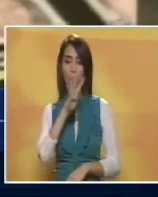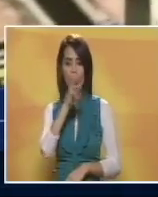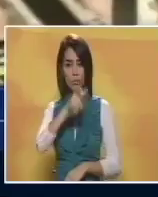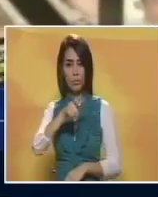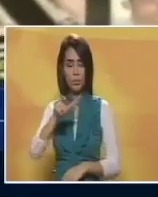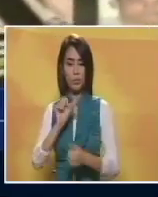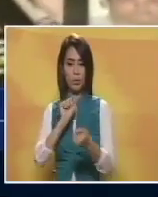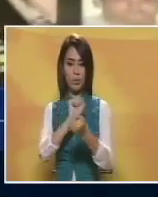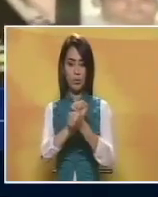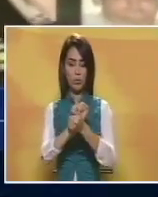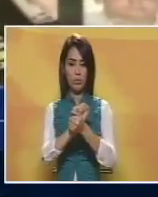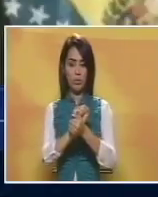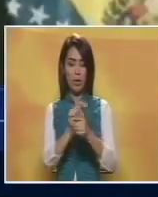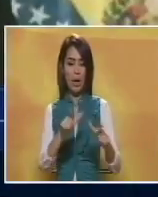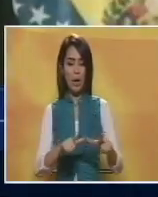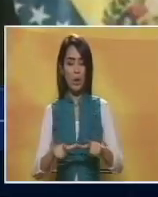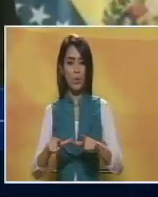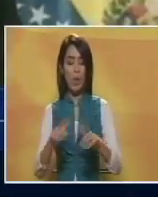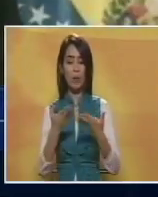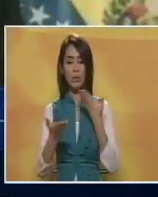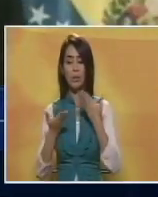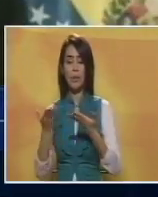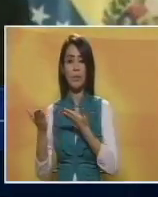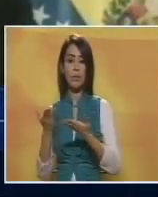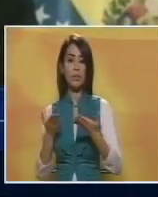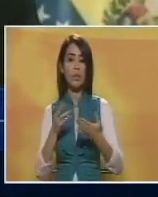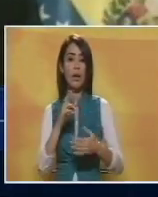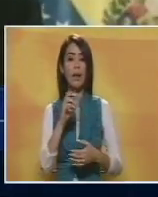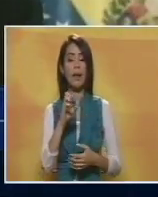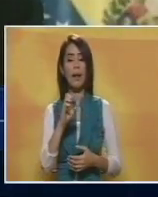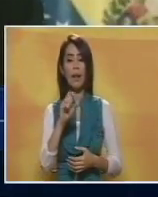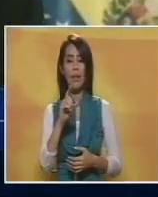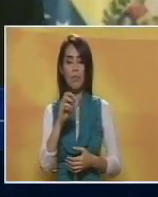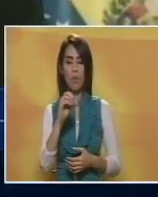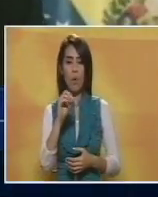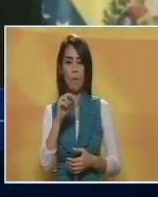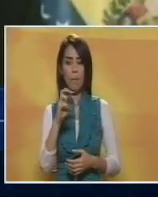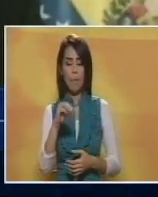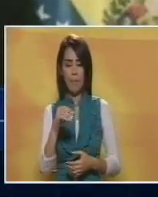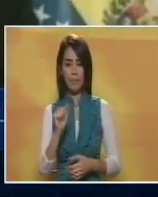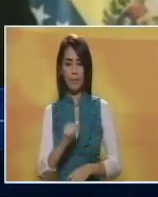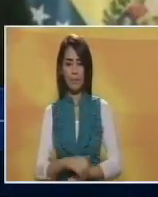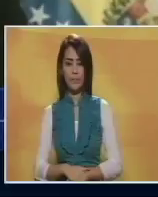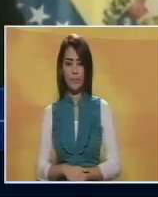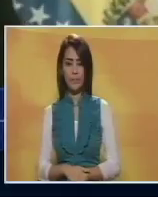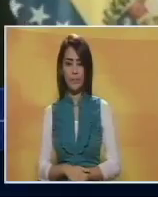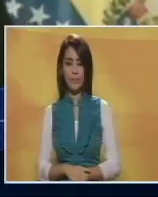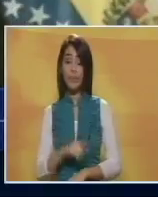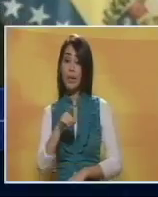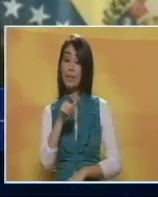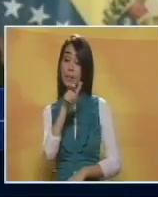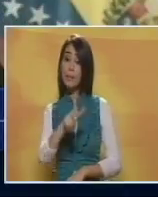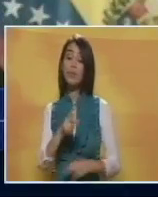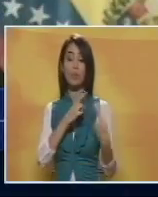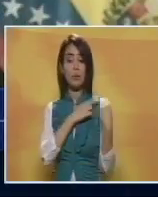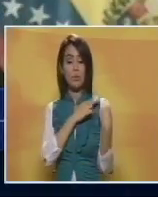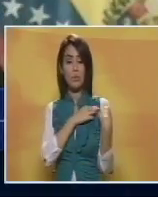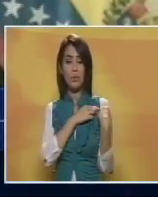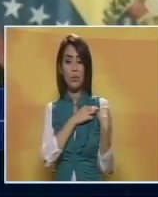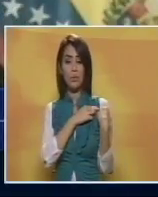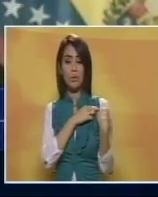detenidos en la estación de servicio La Redoma. Allí estos dueños de